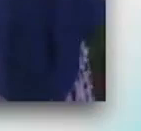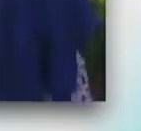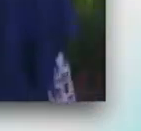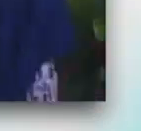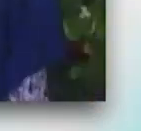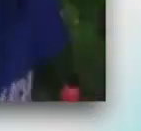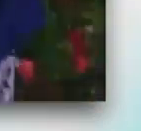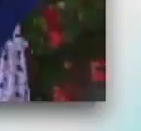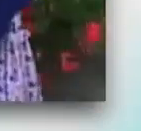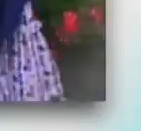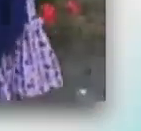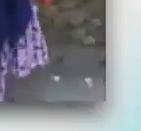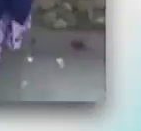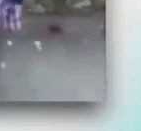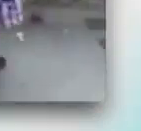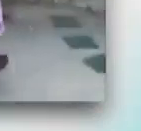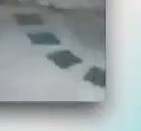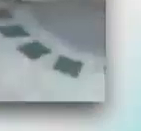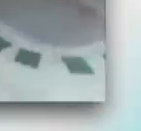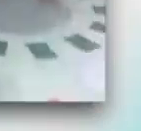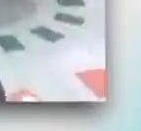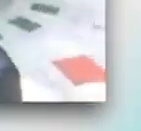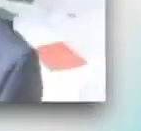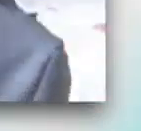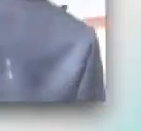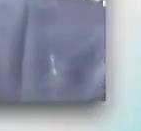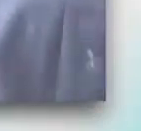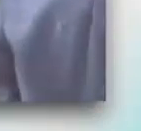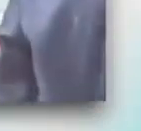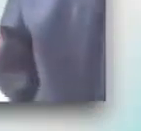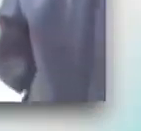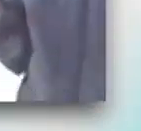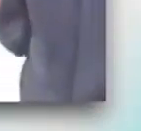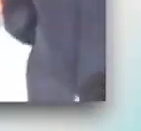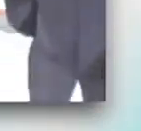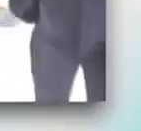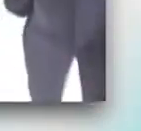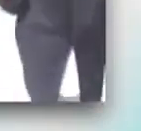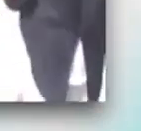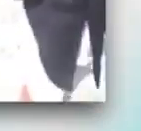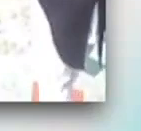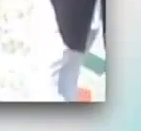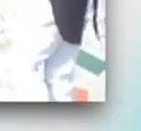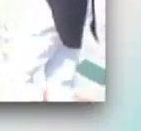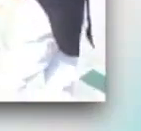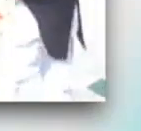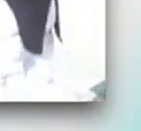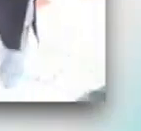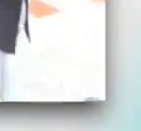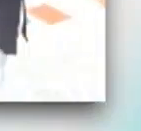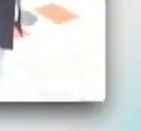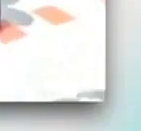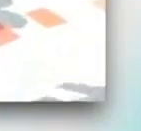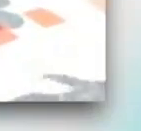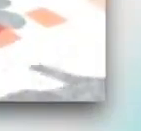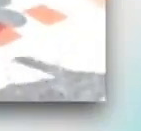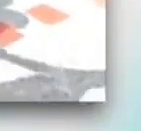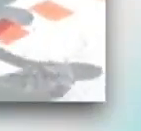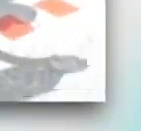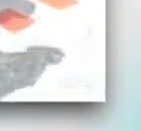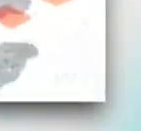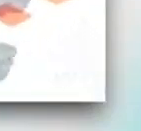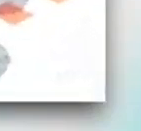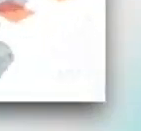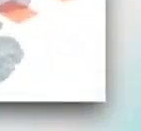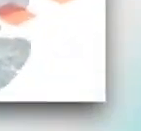mío, Bolívar va a descansar, pues se encuentra con 2 niñas, muchachitas del lugar,